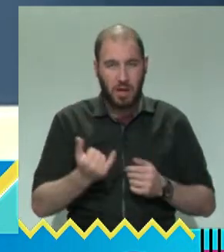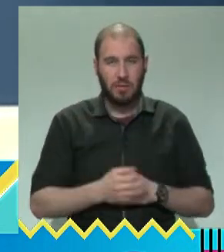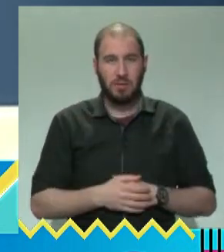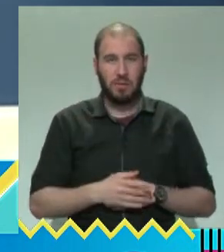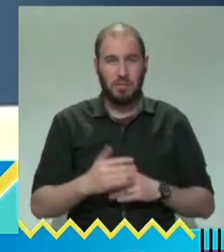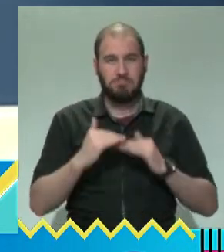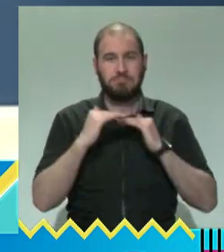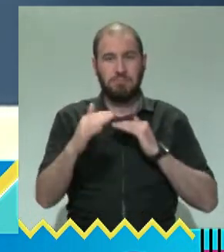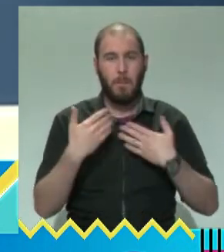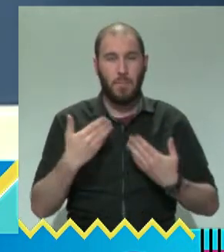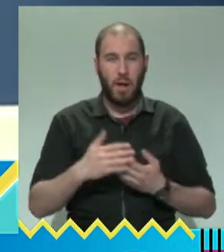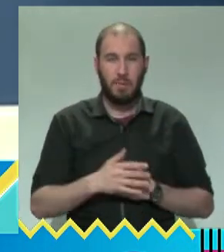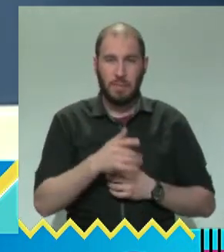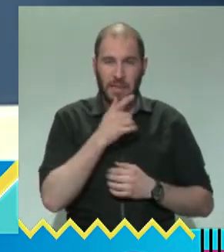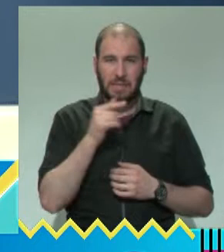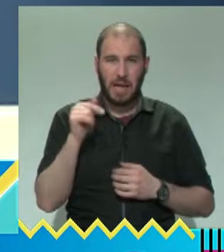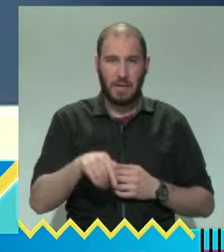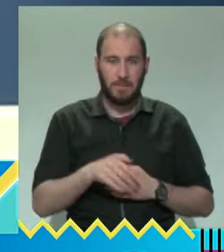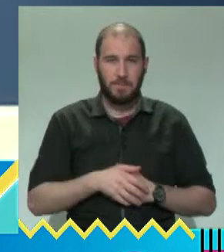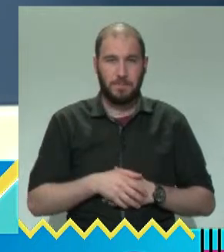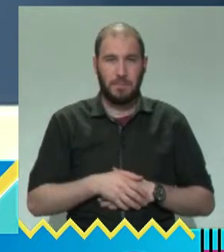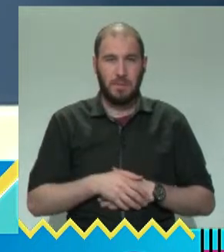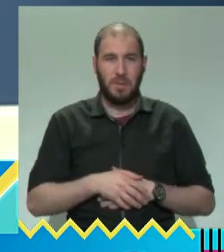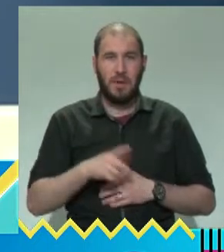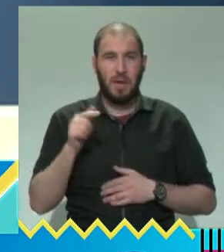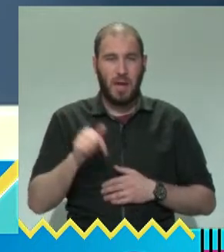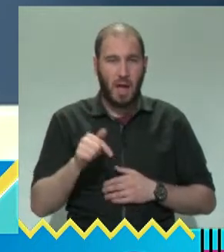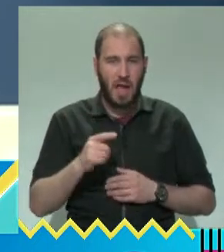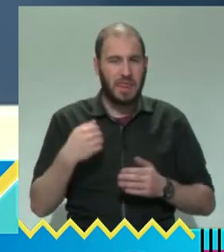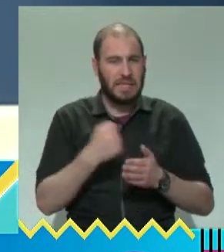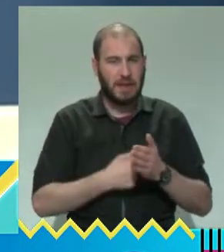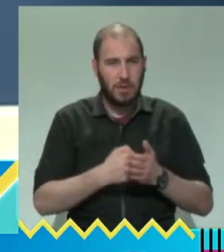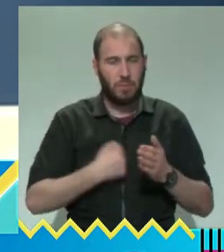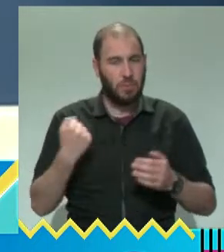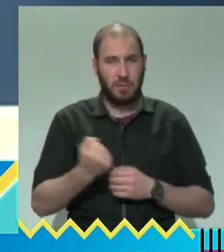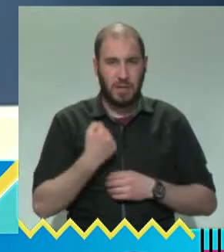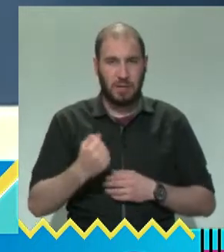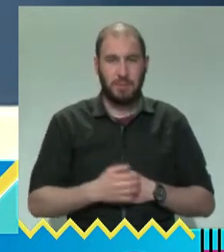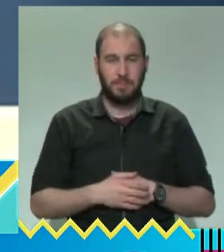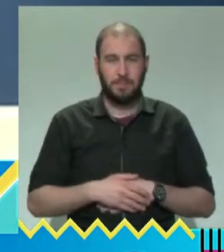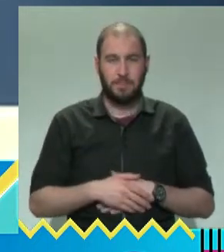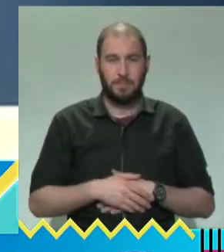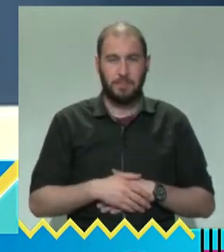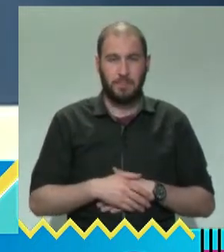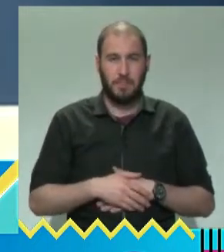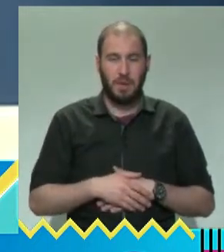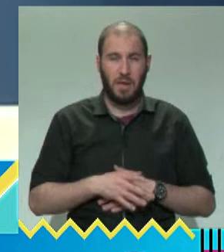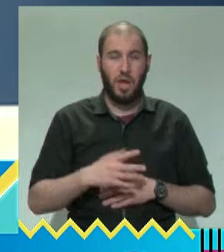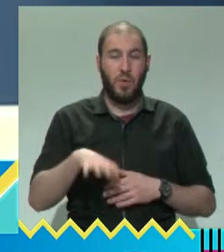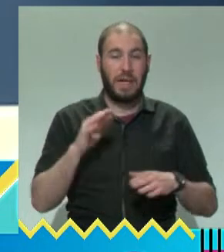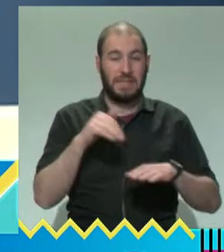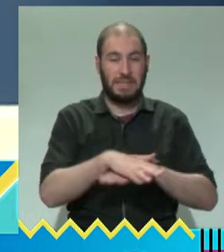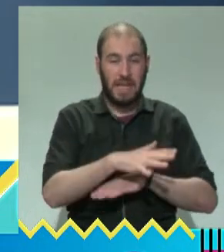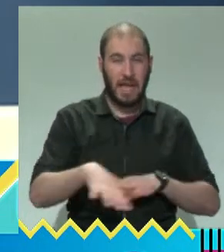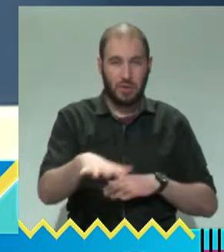pueda mantener. Yo creo que ahí hay un enorme desafío por delante, no solamente en el área metropolitana,